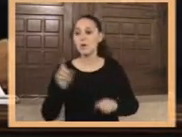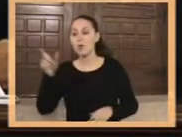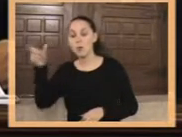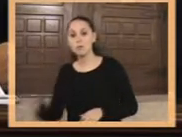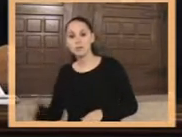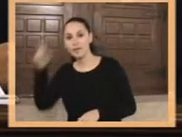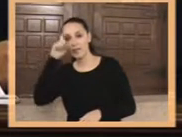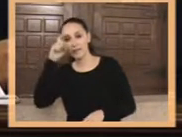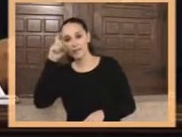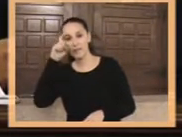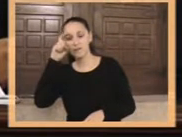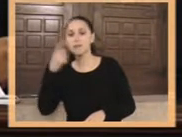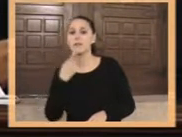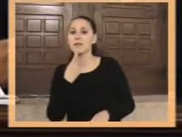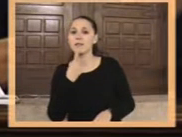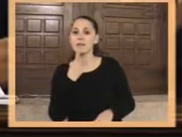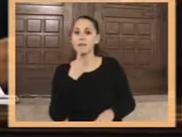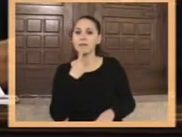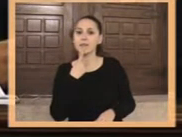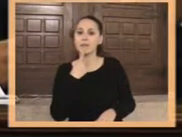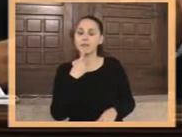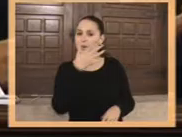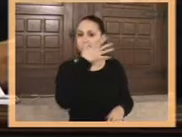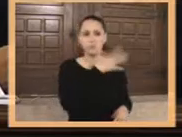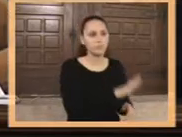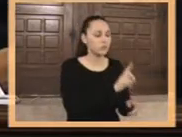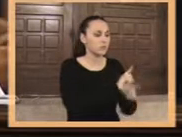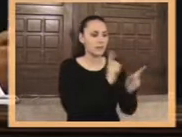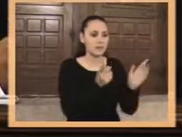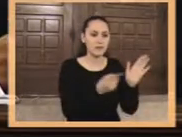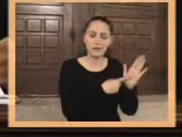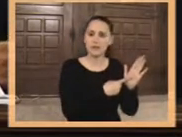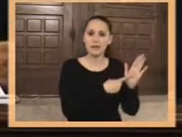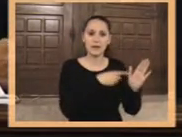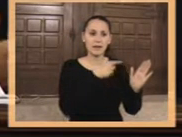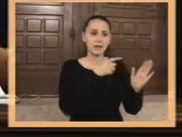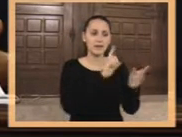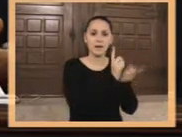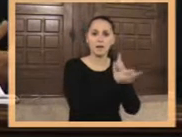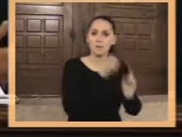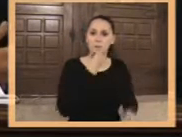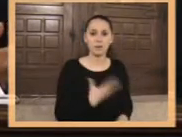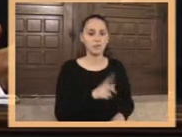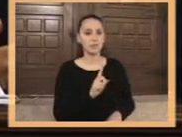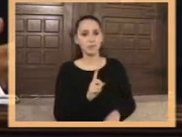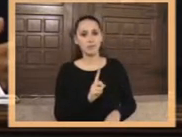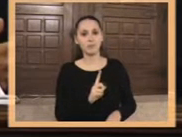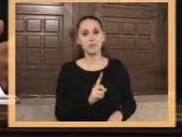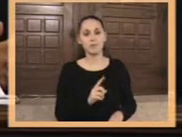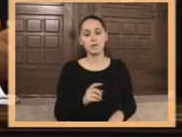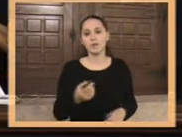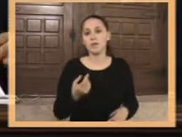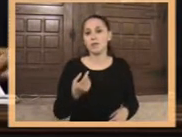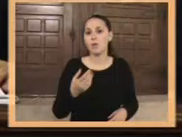irregularidad. Y es verdad que no se puede hacer puntualmente ese cambio, lo manifestaba el portavoz, sino que requiere de un consenso de una